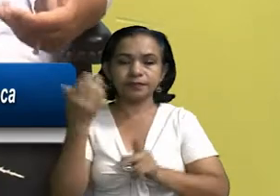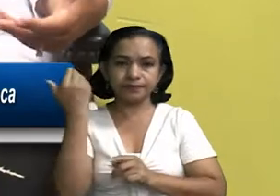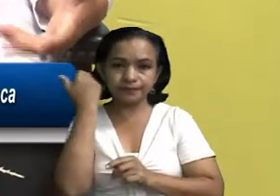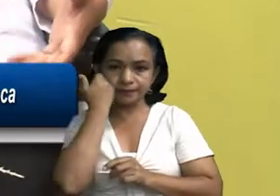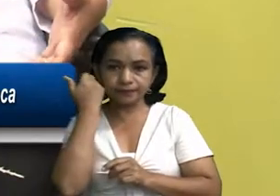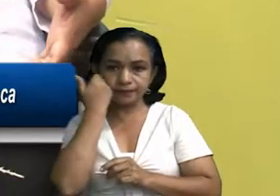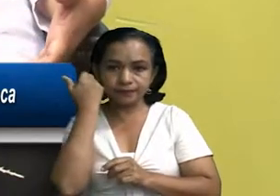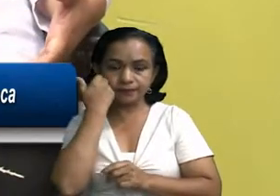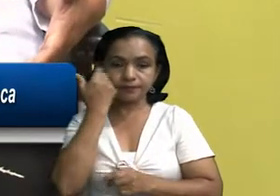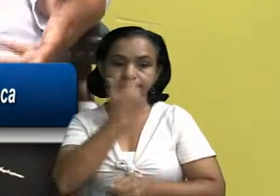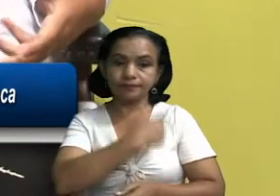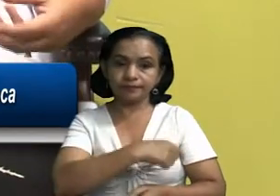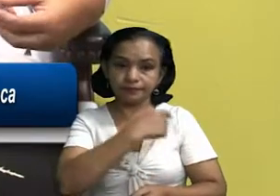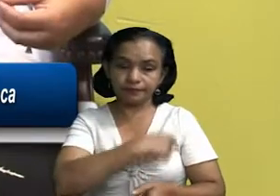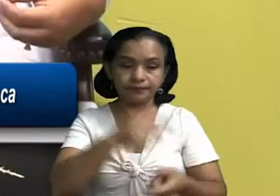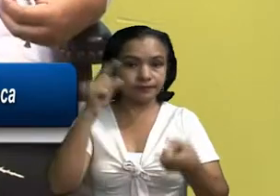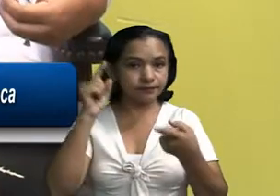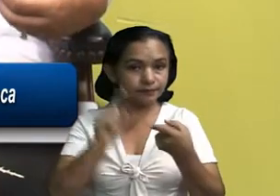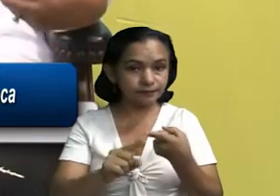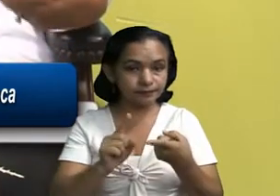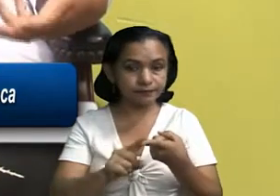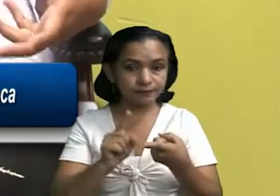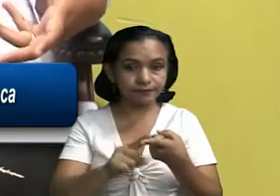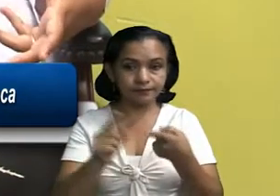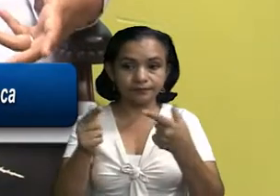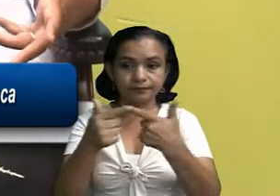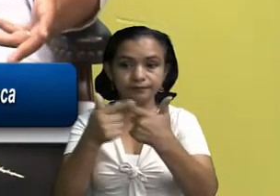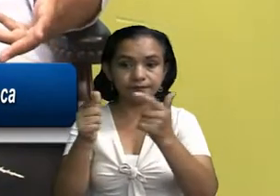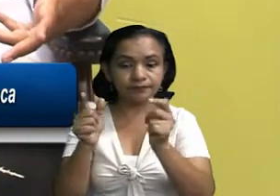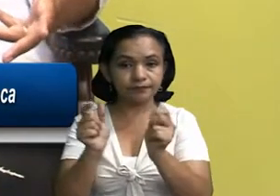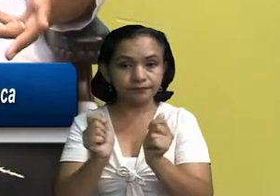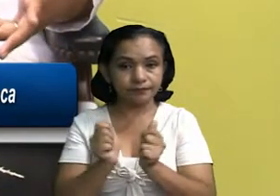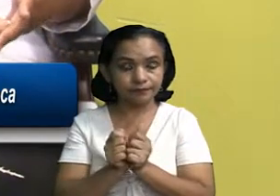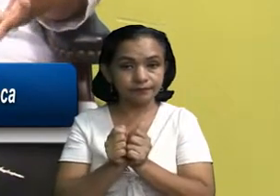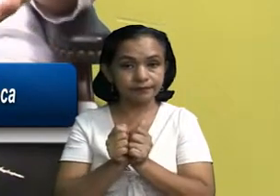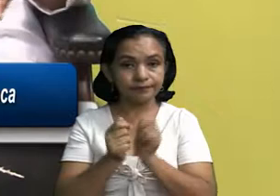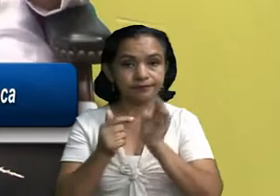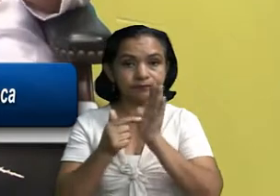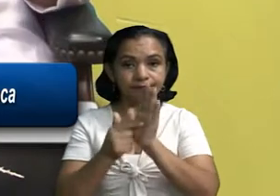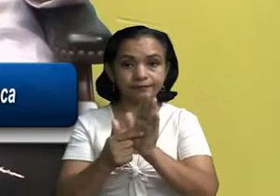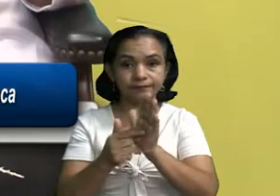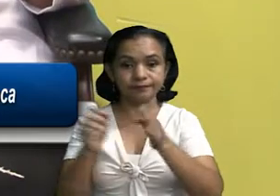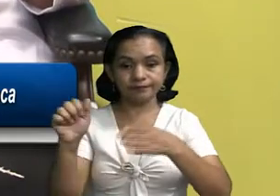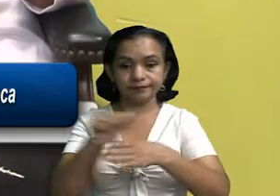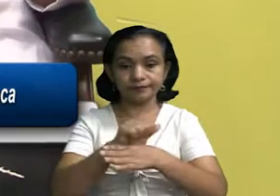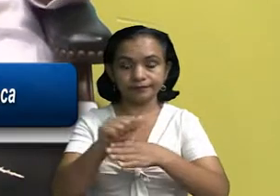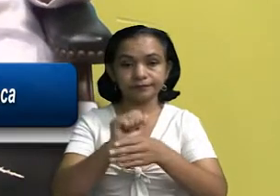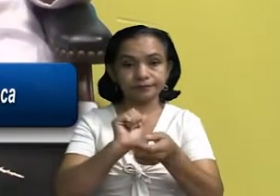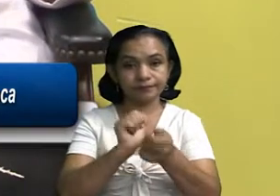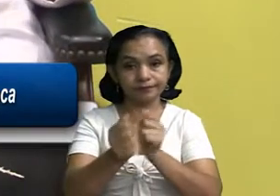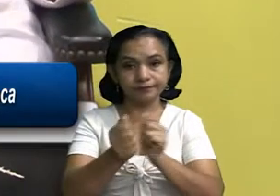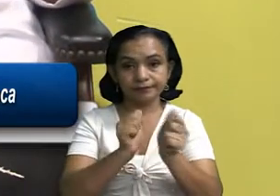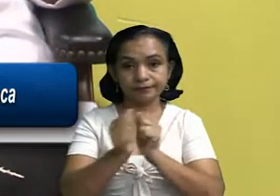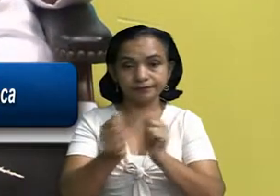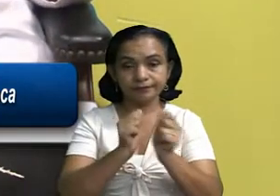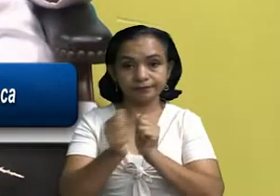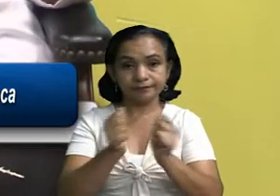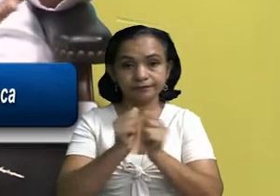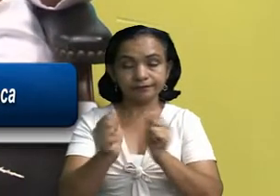en edad escolar, los pacientes que tienen grupos, como por ejemplo los que practican un deporte, que están